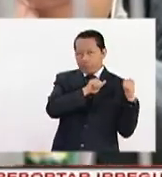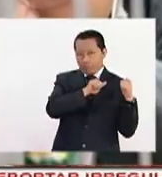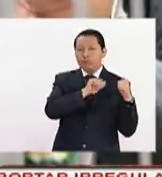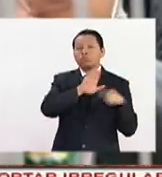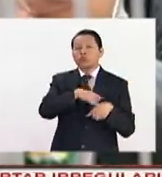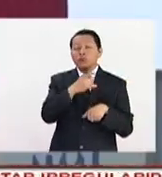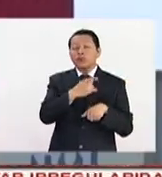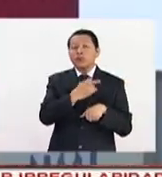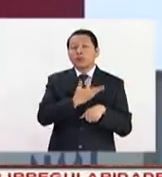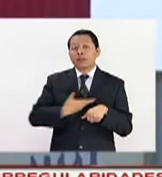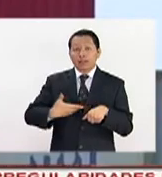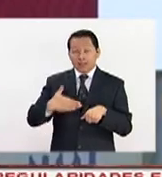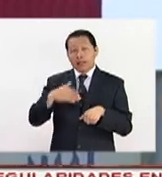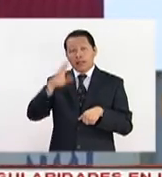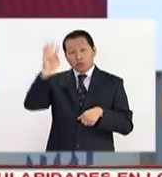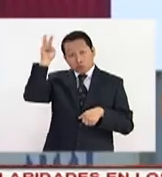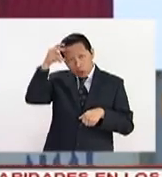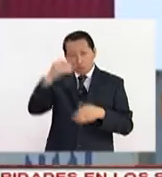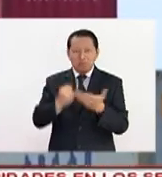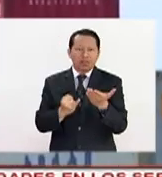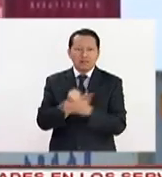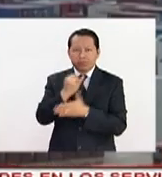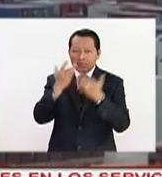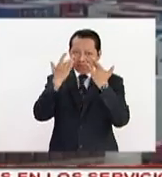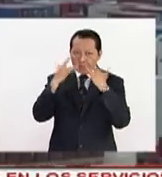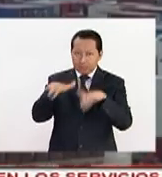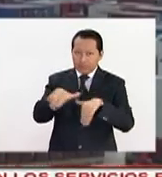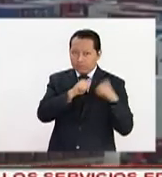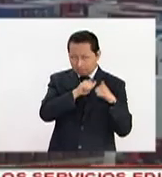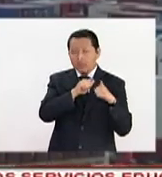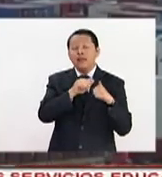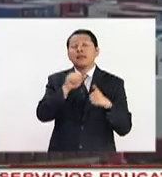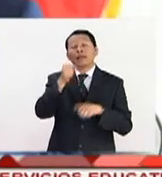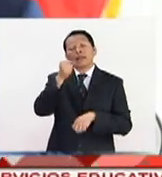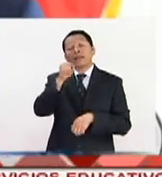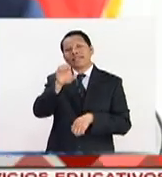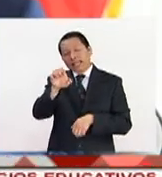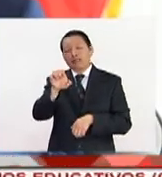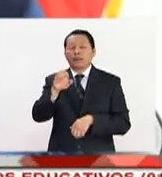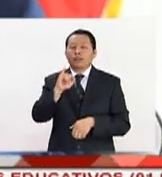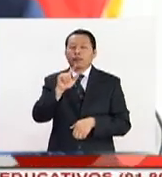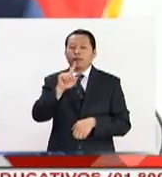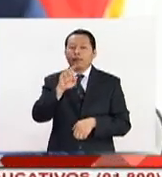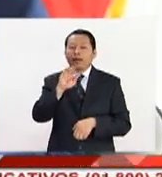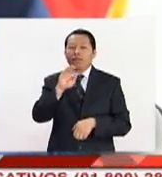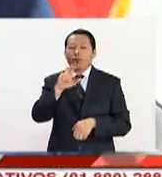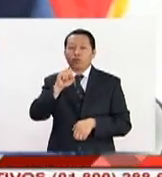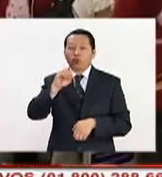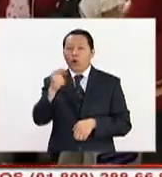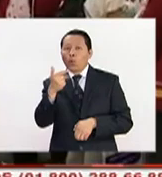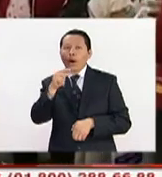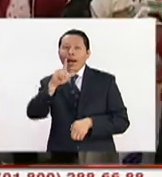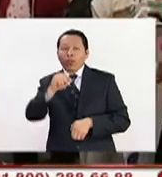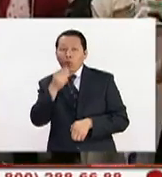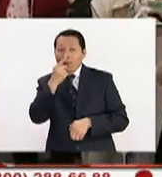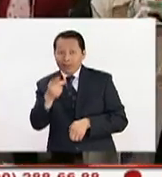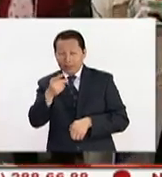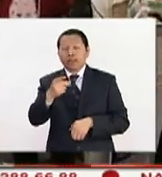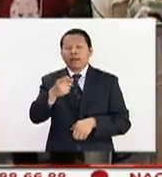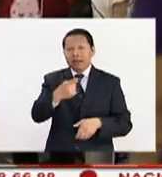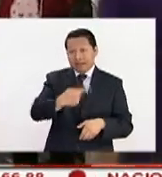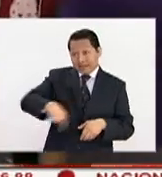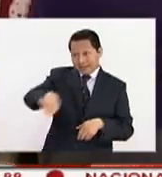de que el presidente Donald Trump decidió abandonarlo. El secretario de Economía, Ildefonso Guajardo, dijo que los ministros de los países que integran